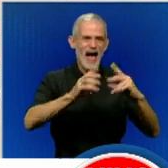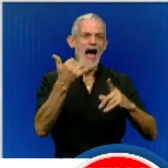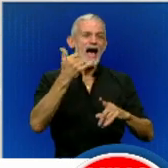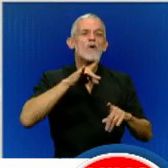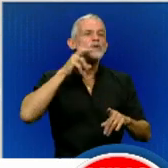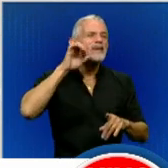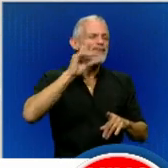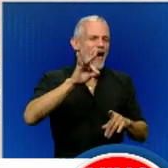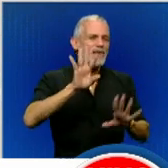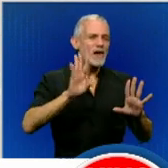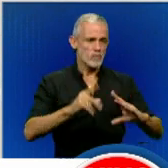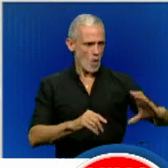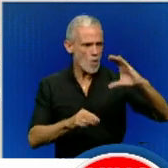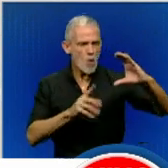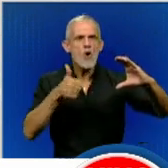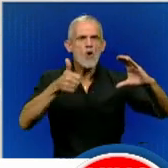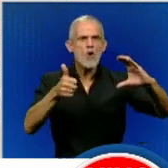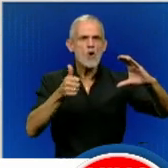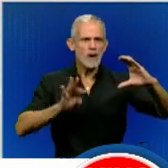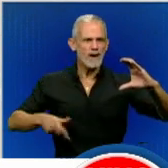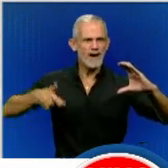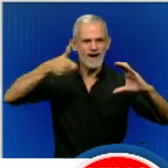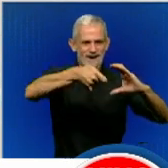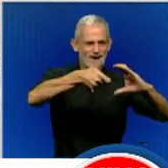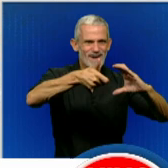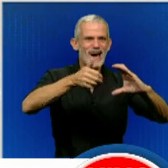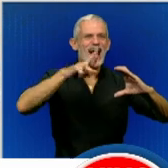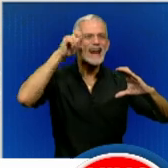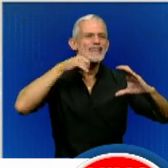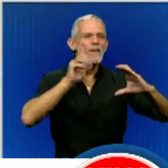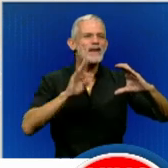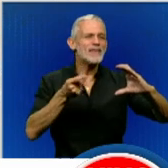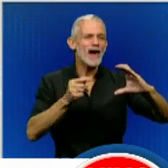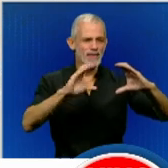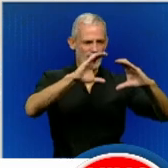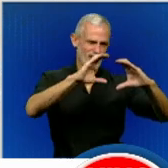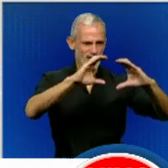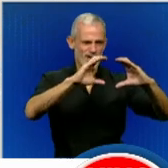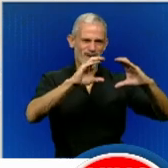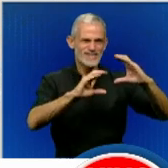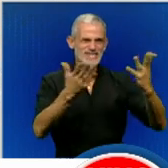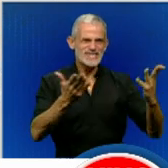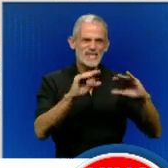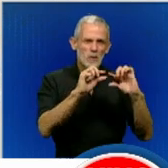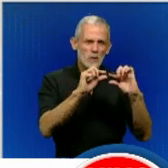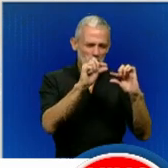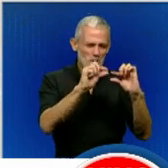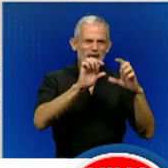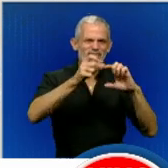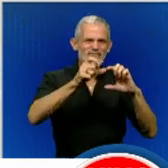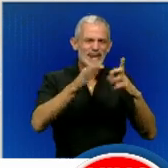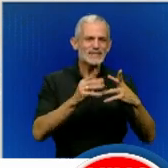valor absoluto parezcan voluminosas y la rentabilidad es muy baja tan baja que en algún caso hasta puede no estar